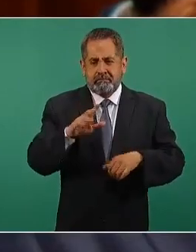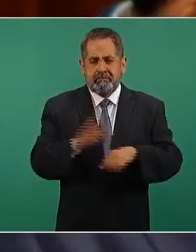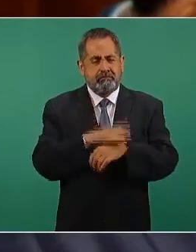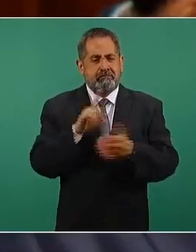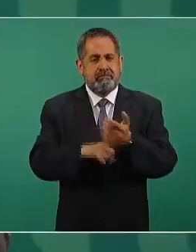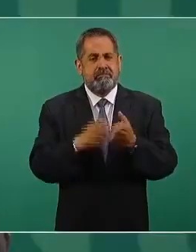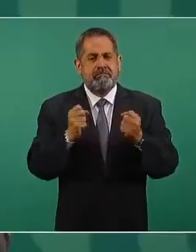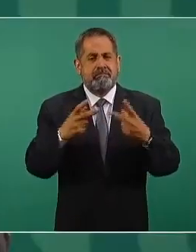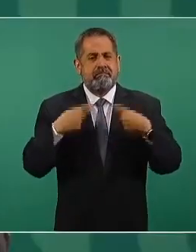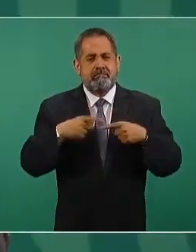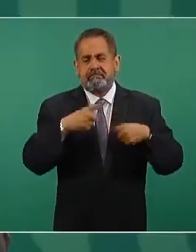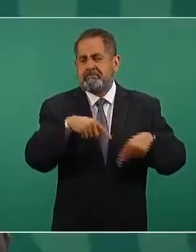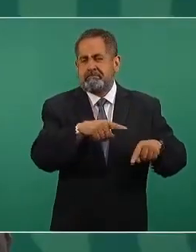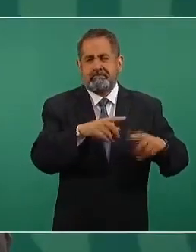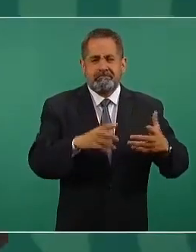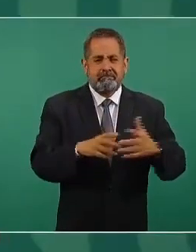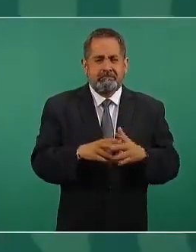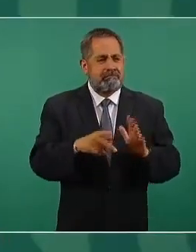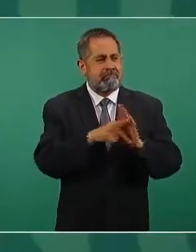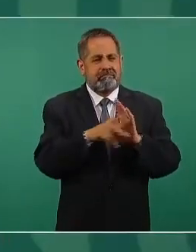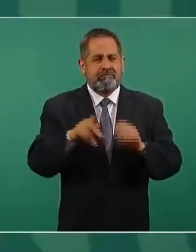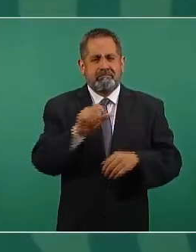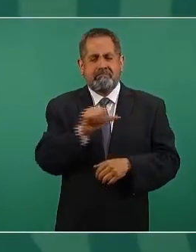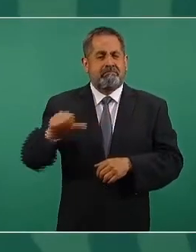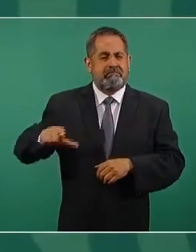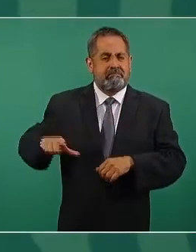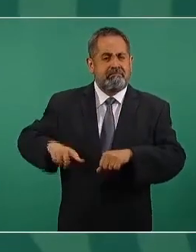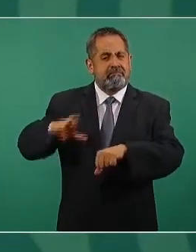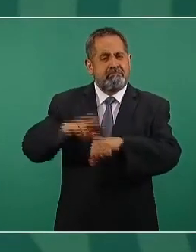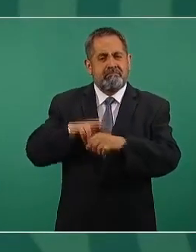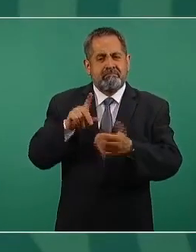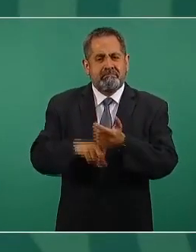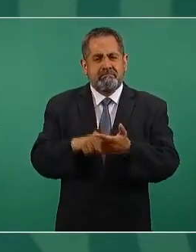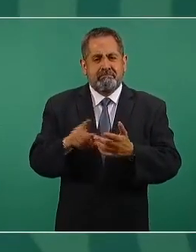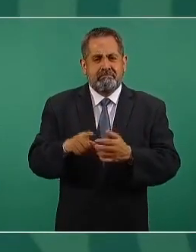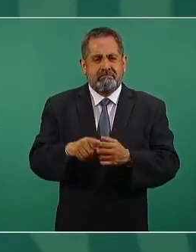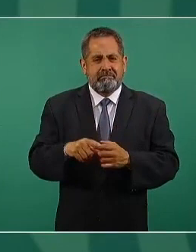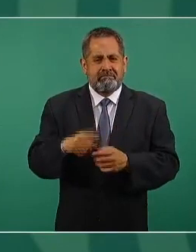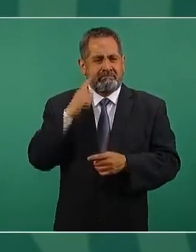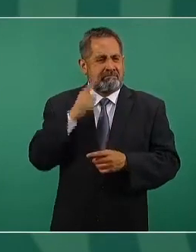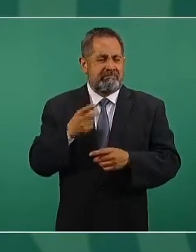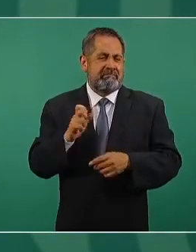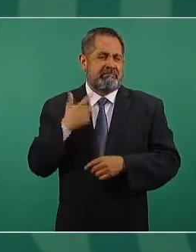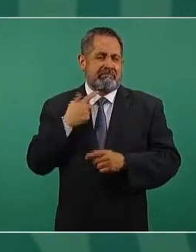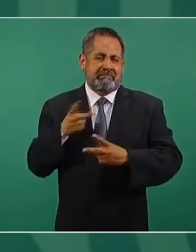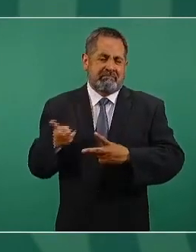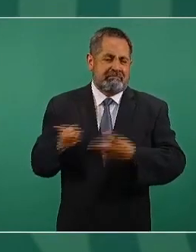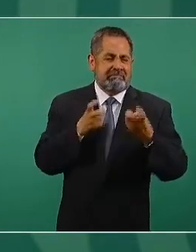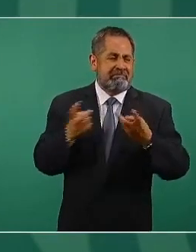tenido puro gobernador, mediocre y ladrón.